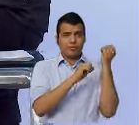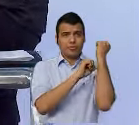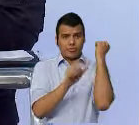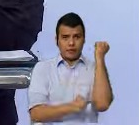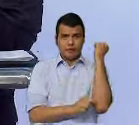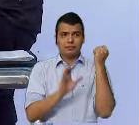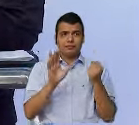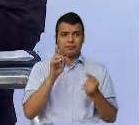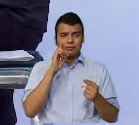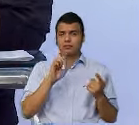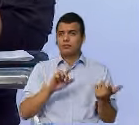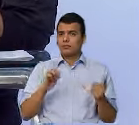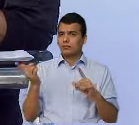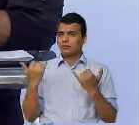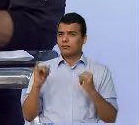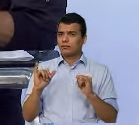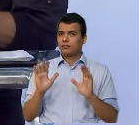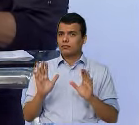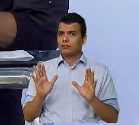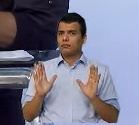Y listo, y los ingredientes adecuados.